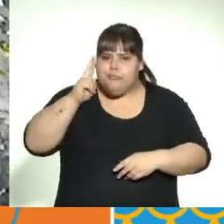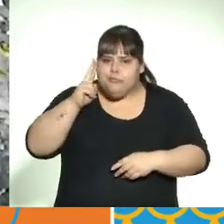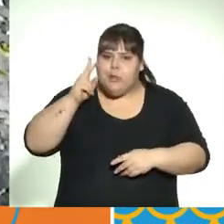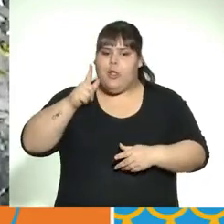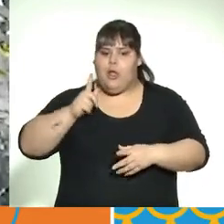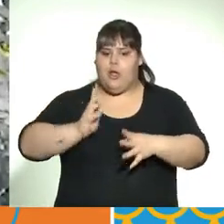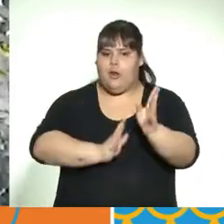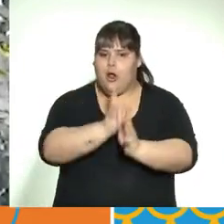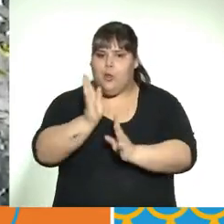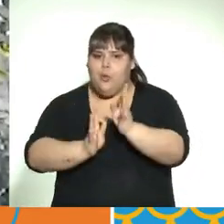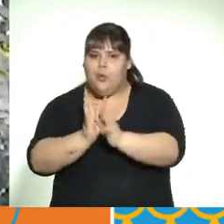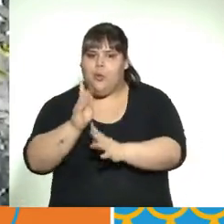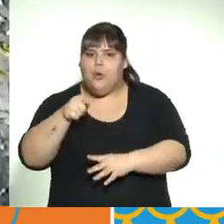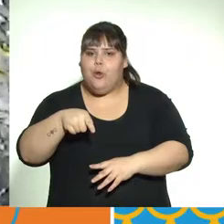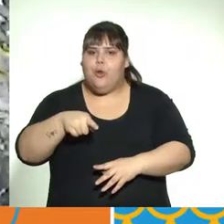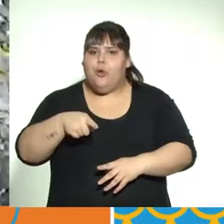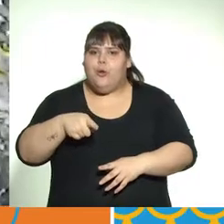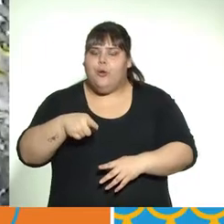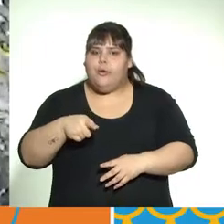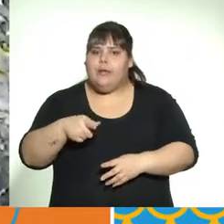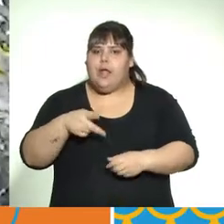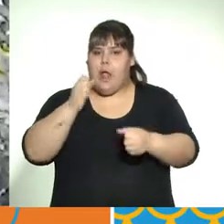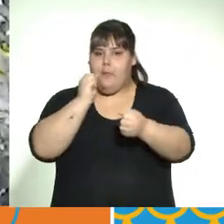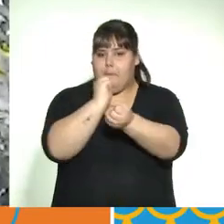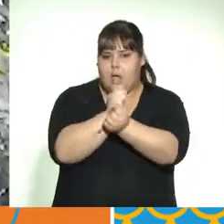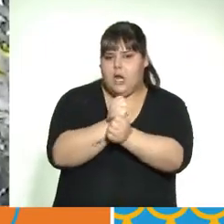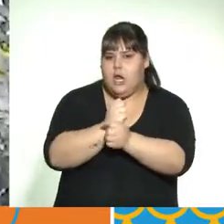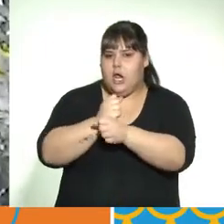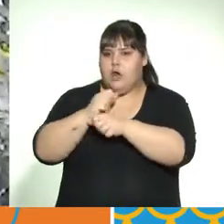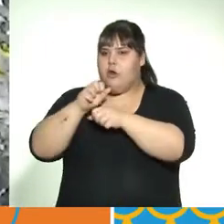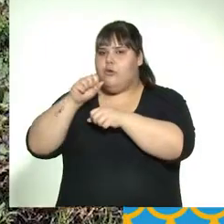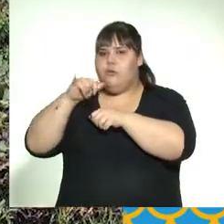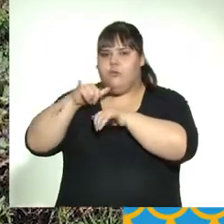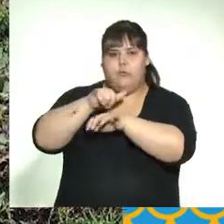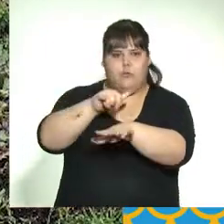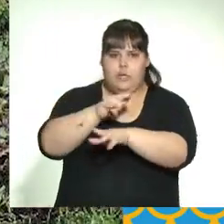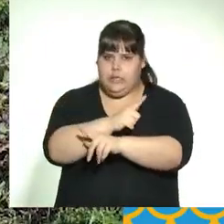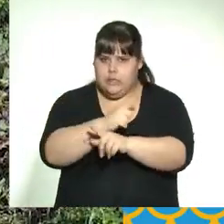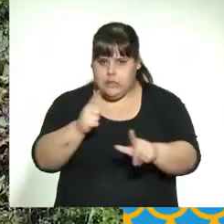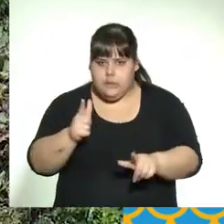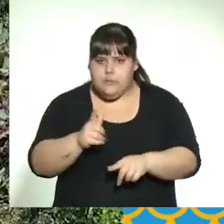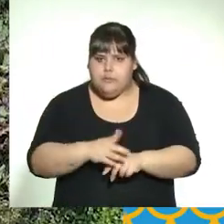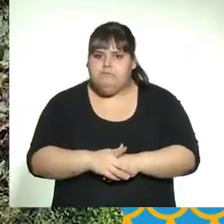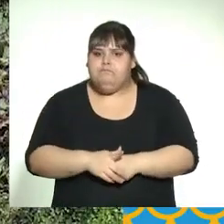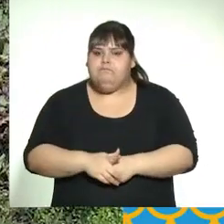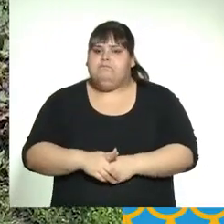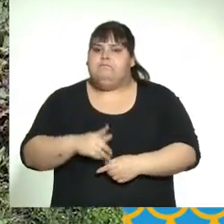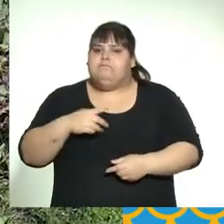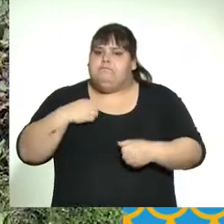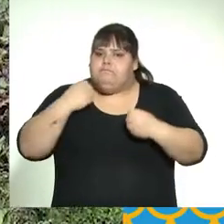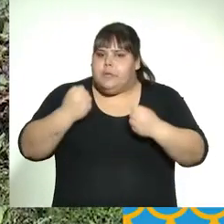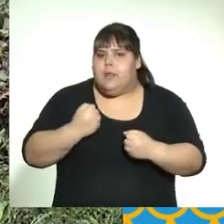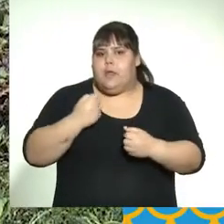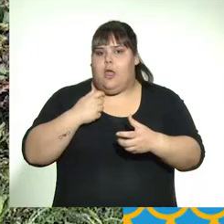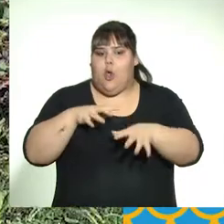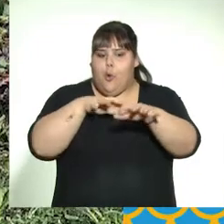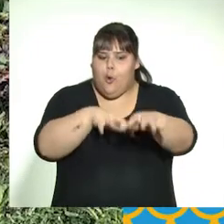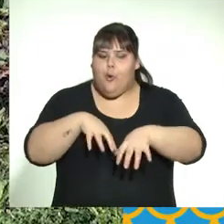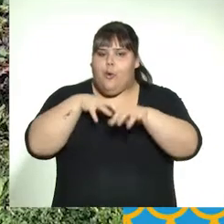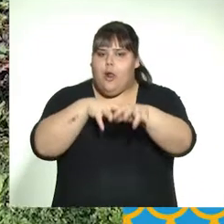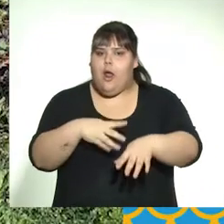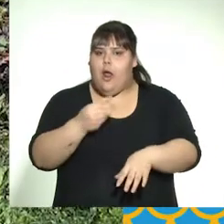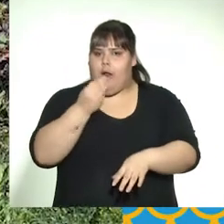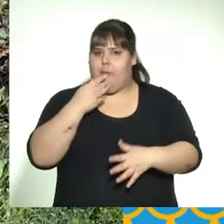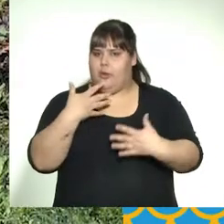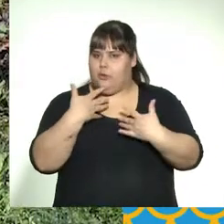respetando la naturaleza, sin usar venenos, tratando de cultivar alimentos